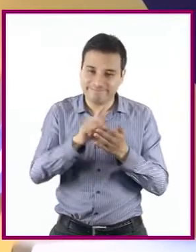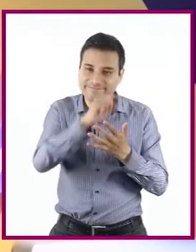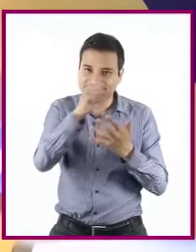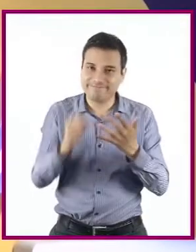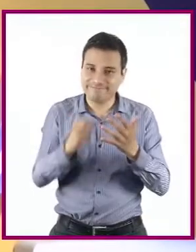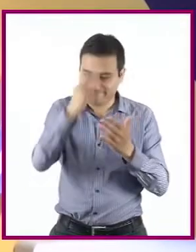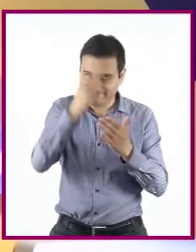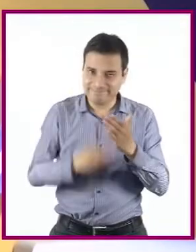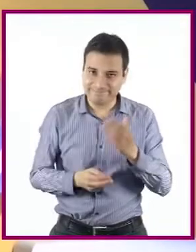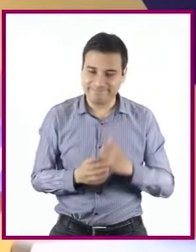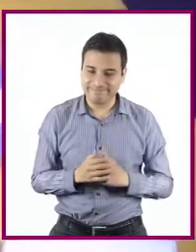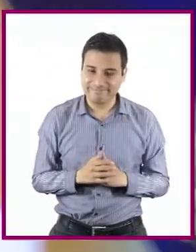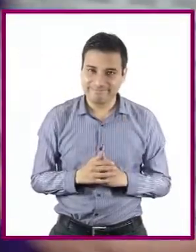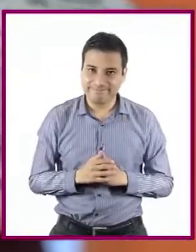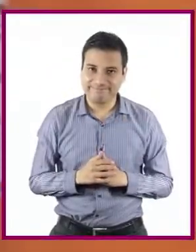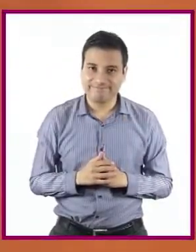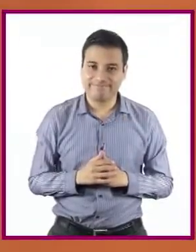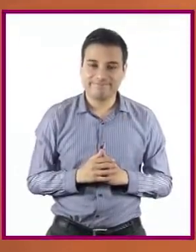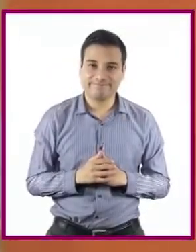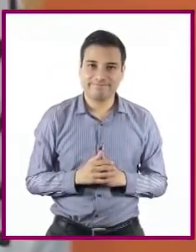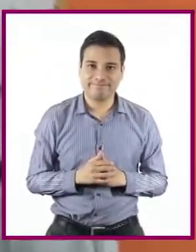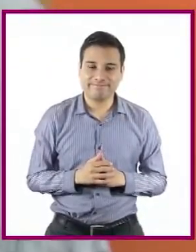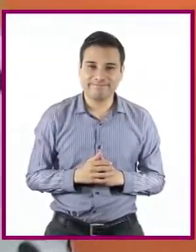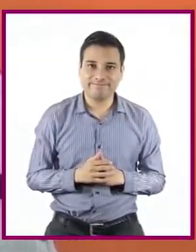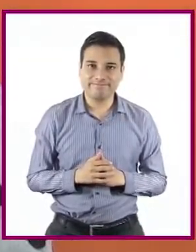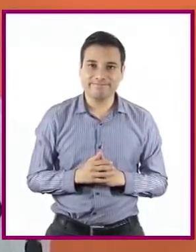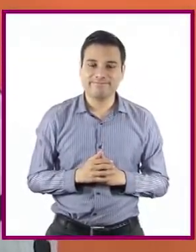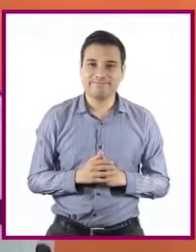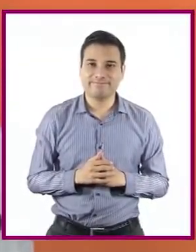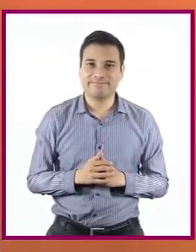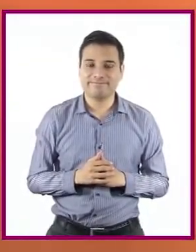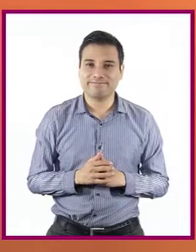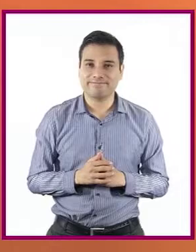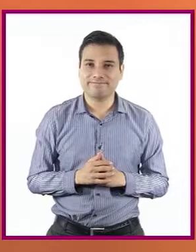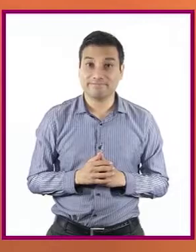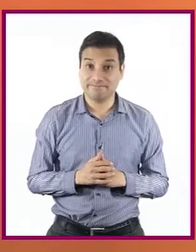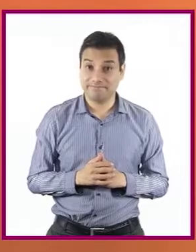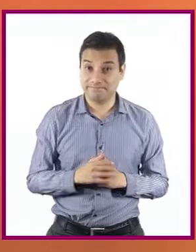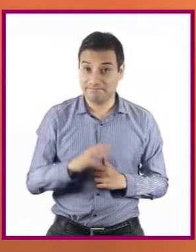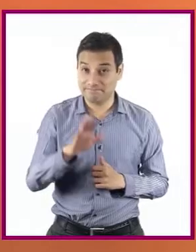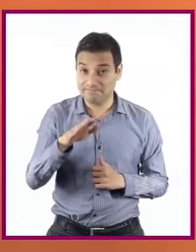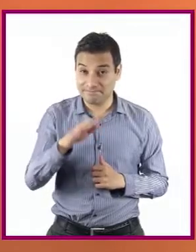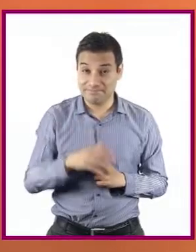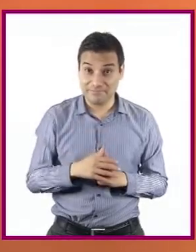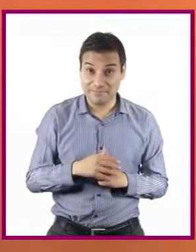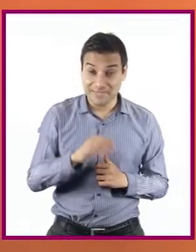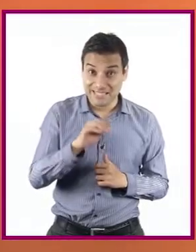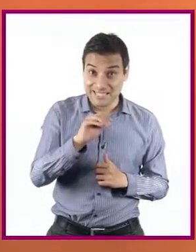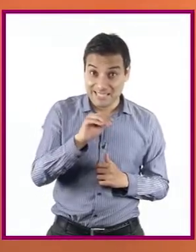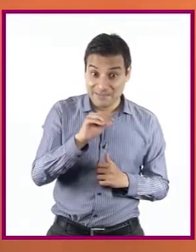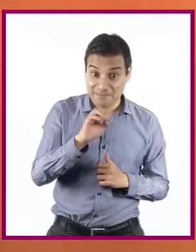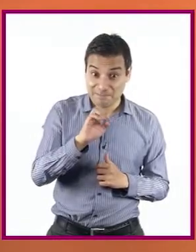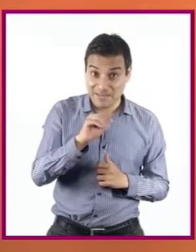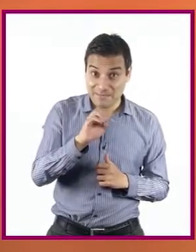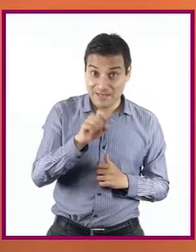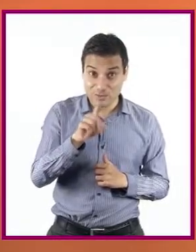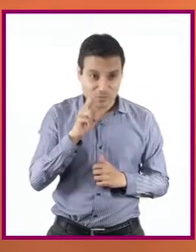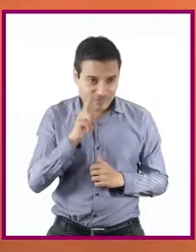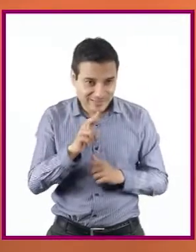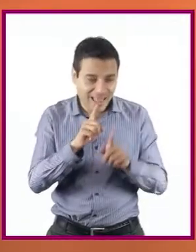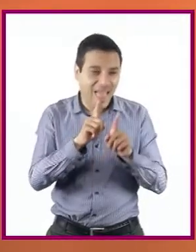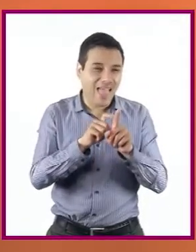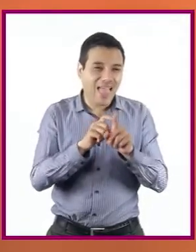la libertad de los pueblos. ¿Alguna vez se habían preguntado si compartir un meme que a ustedes les parece gracioso